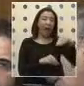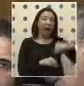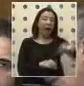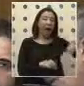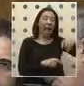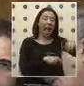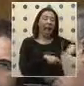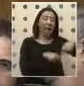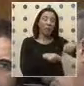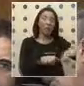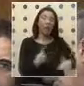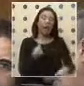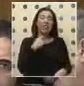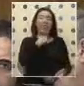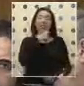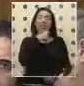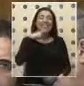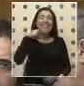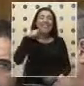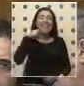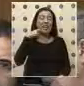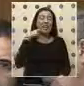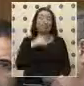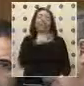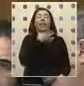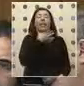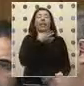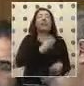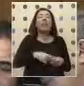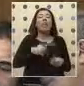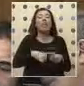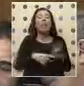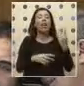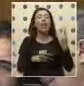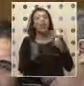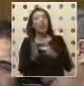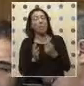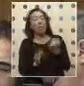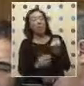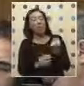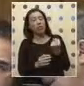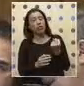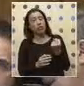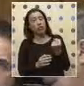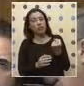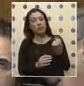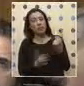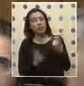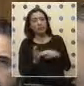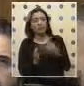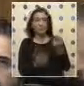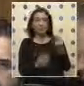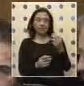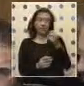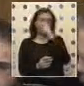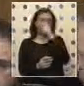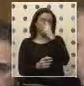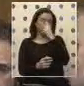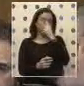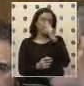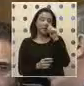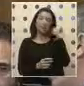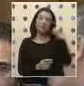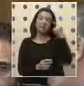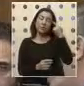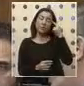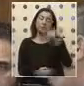sequía. Sobre todo aquellos que se endeudaron entre los años 2012 y 2013. Creo,